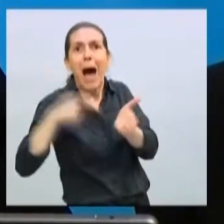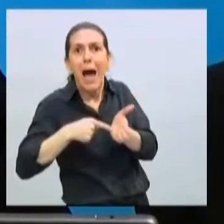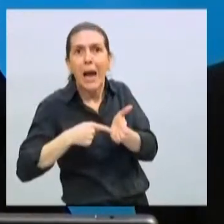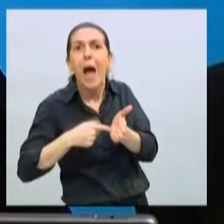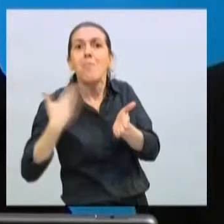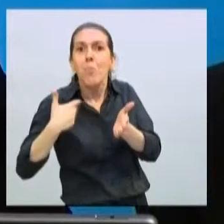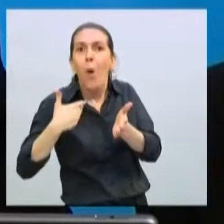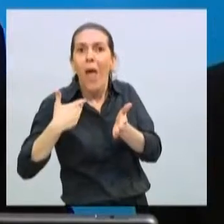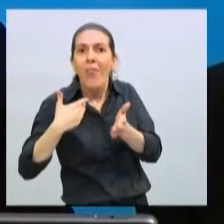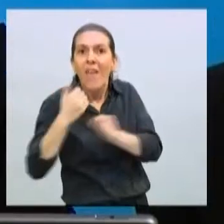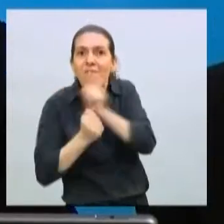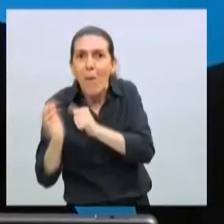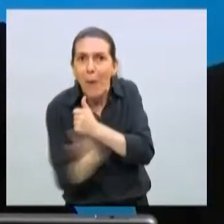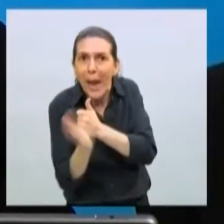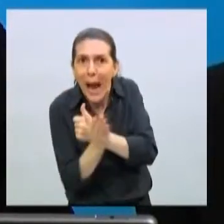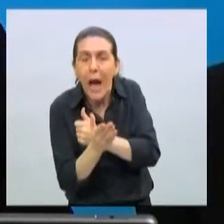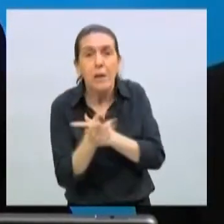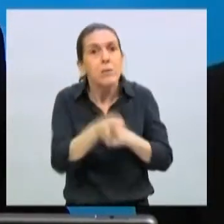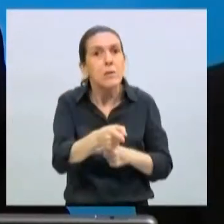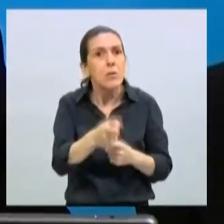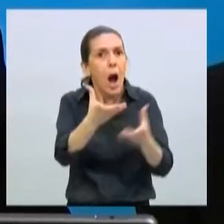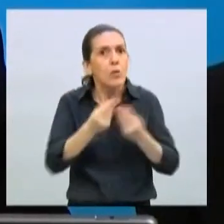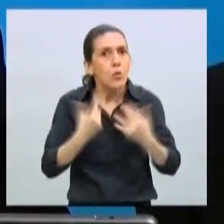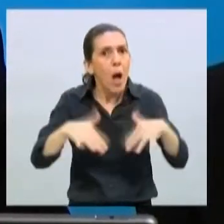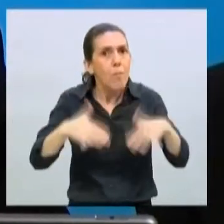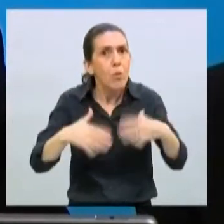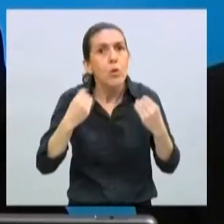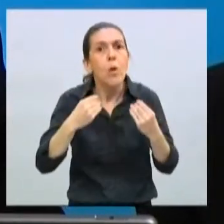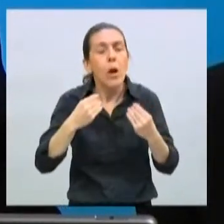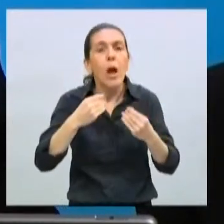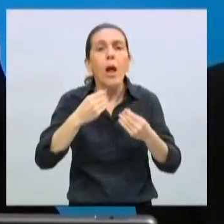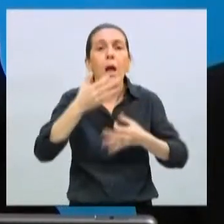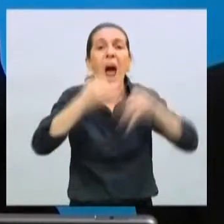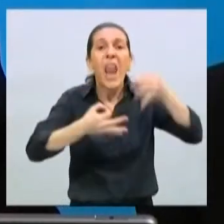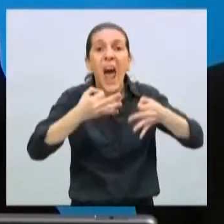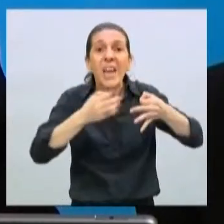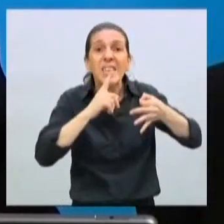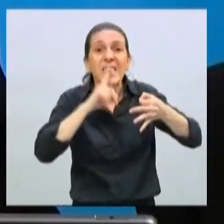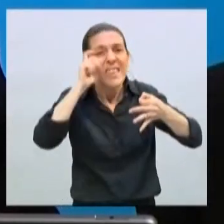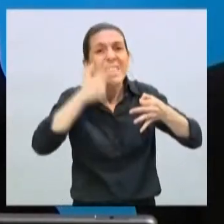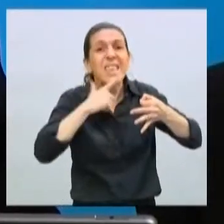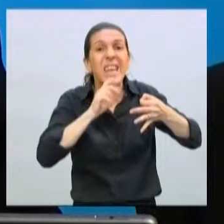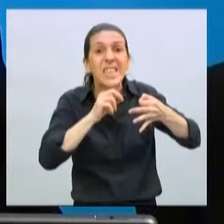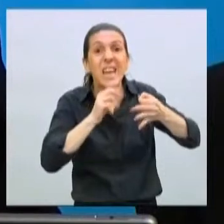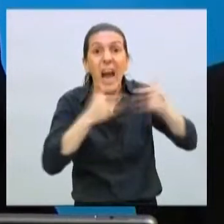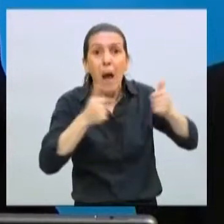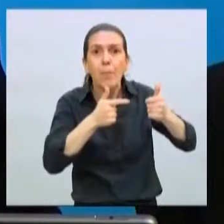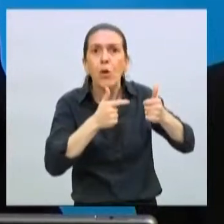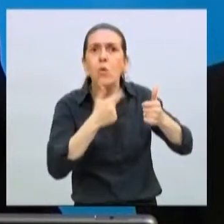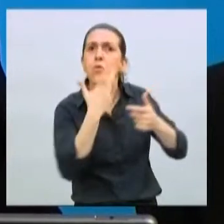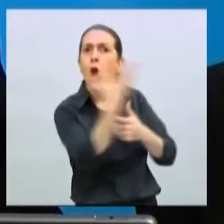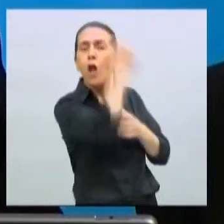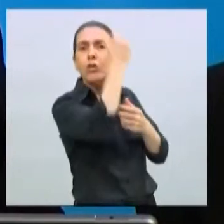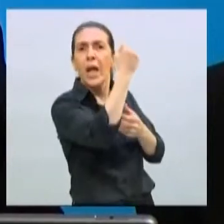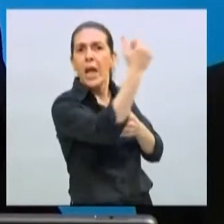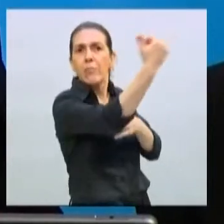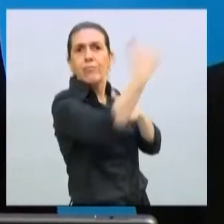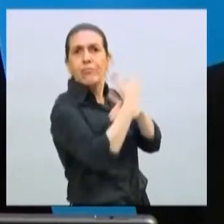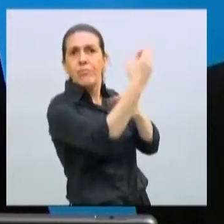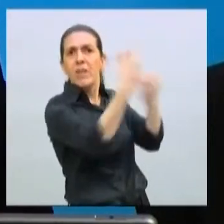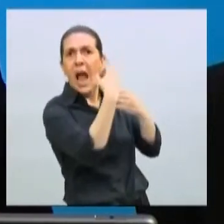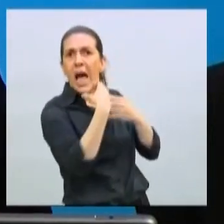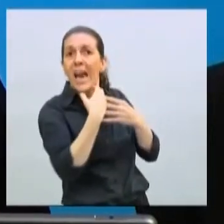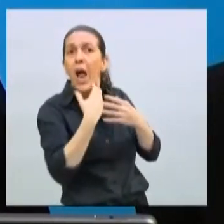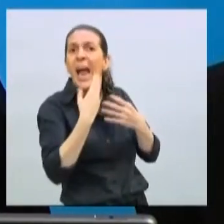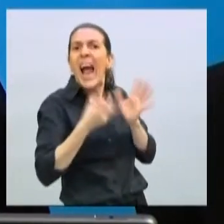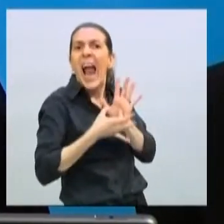muy útil, porque uno de los problemas que tenemos con los test rápidos es conseguir de buena calidad y que lleguen. Y acá